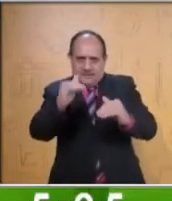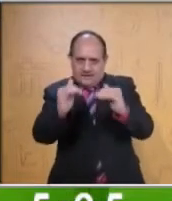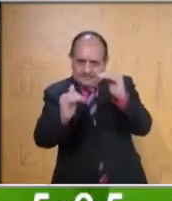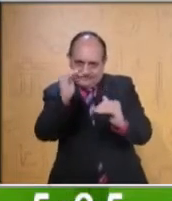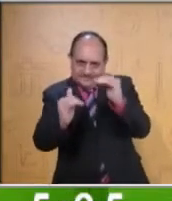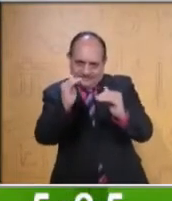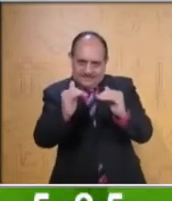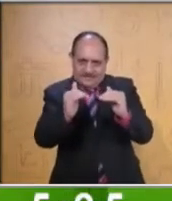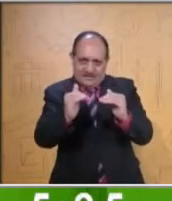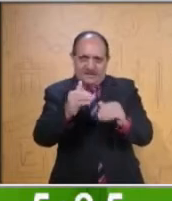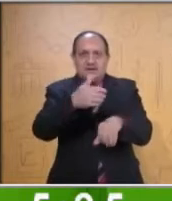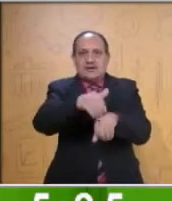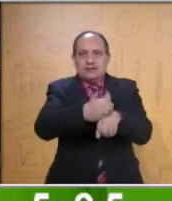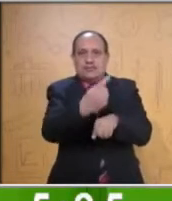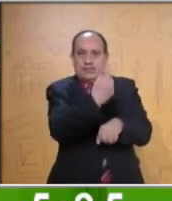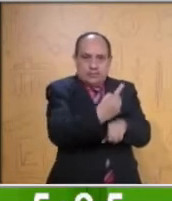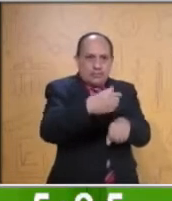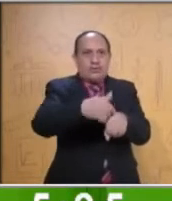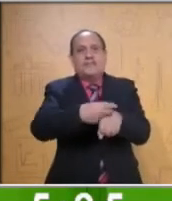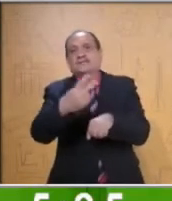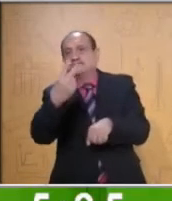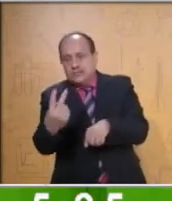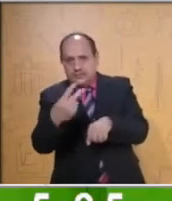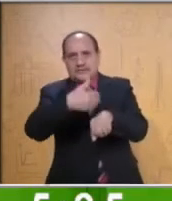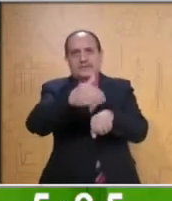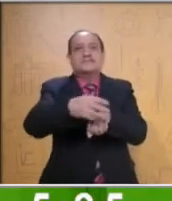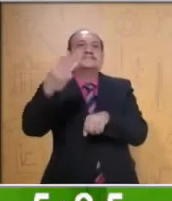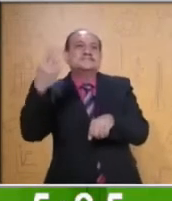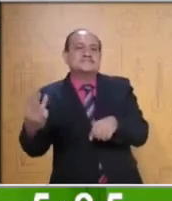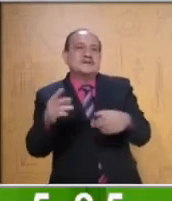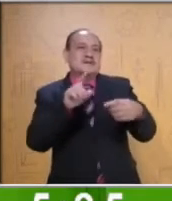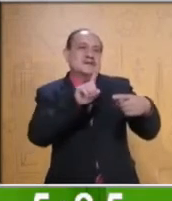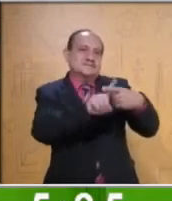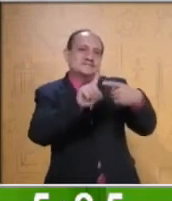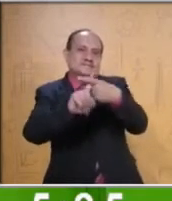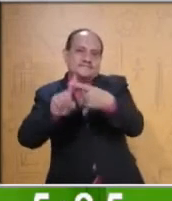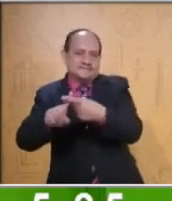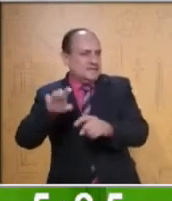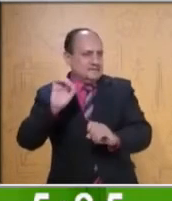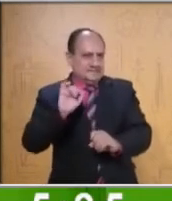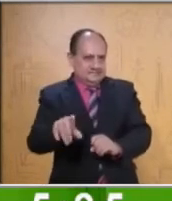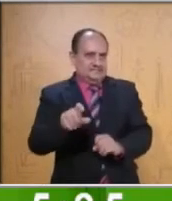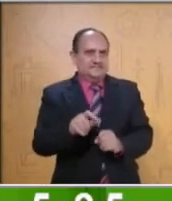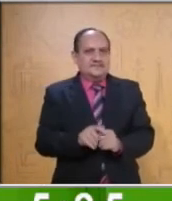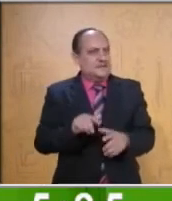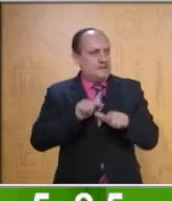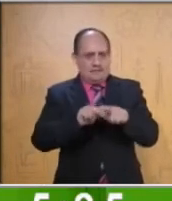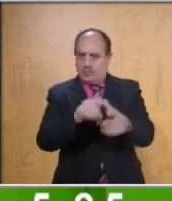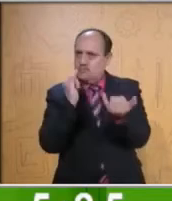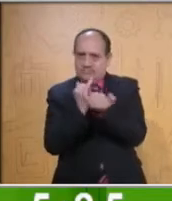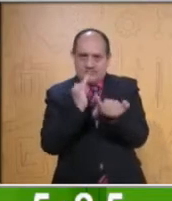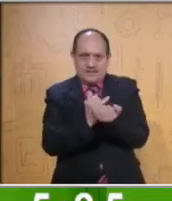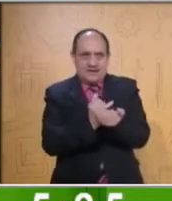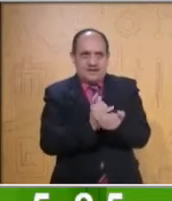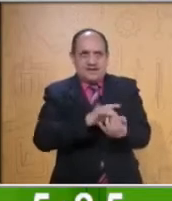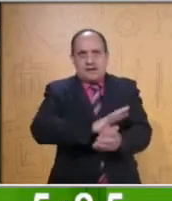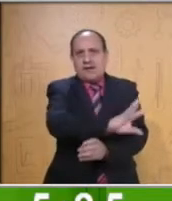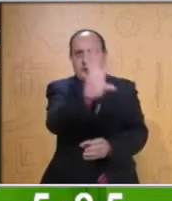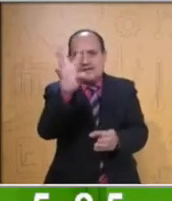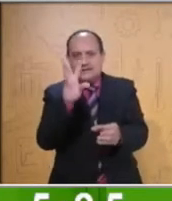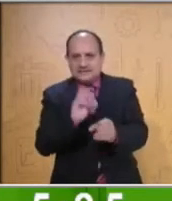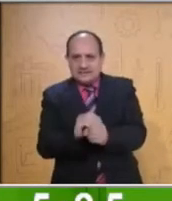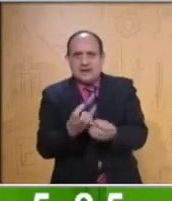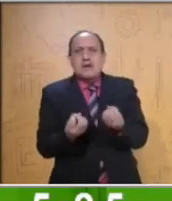dato 1 más el dato 2 más el dato 3 y así sucesivamente. Y todos estos entre el número de